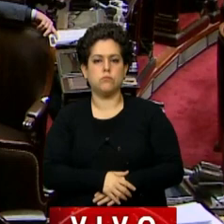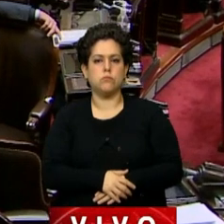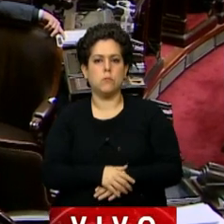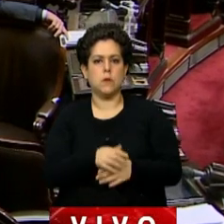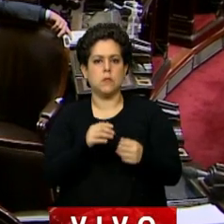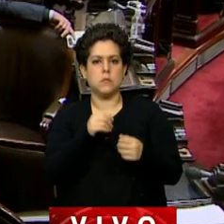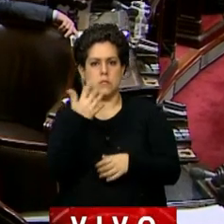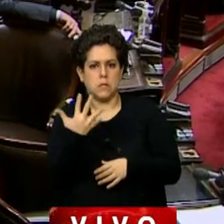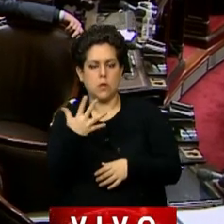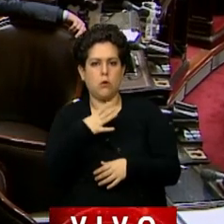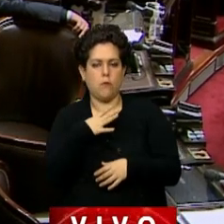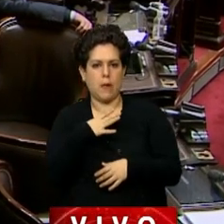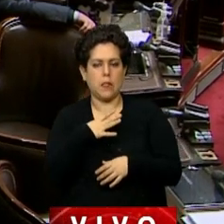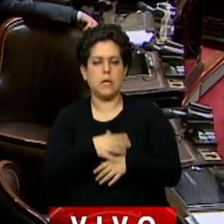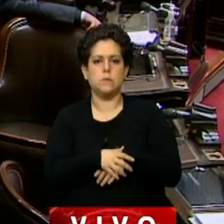Cinco.